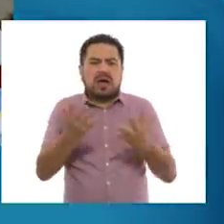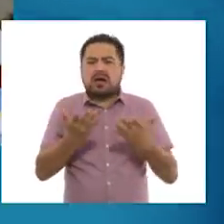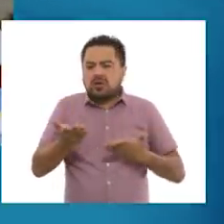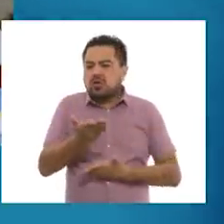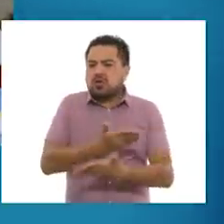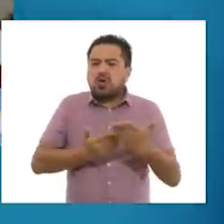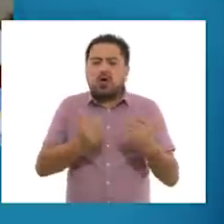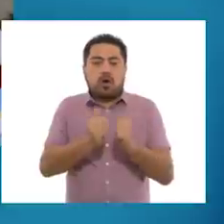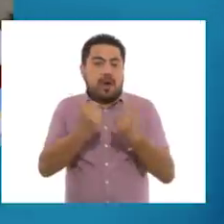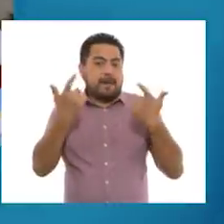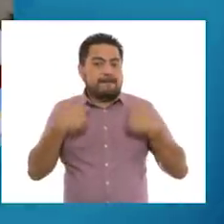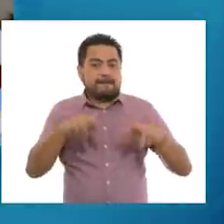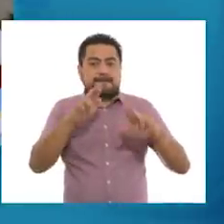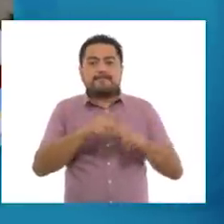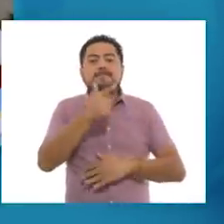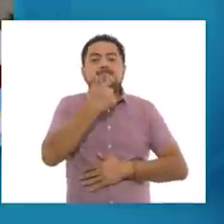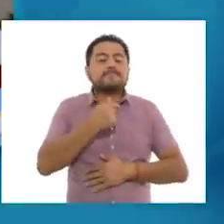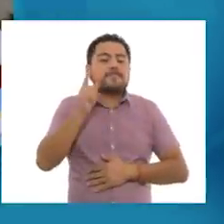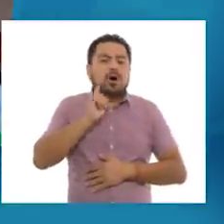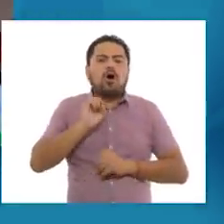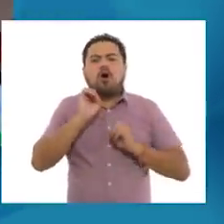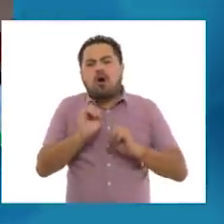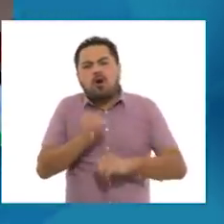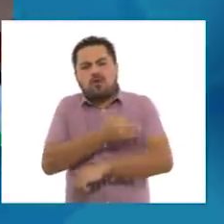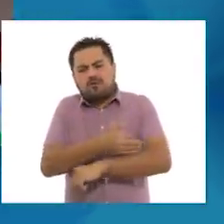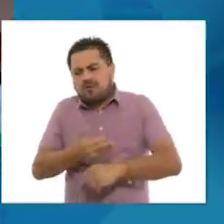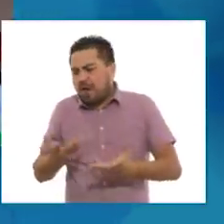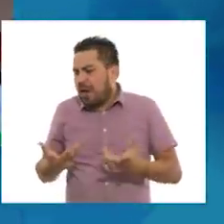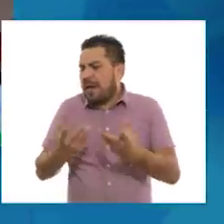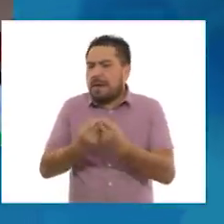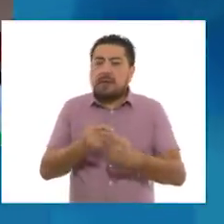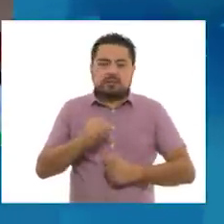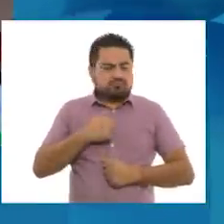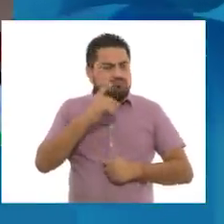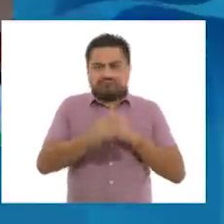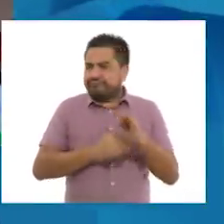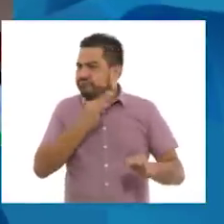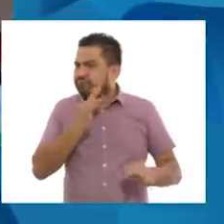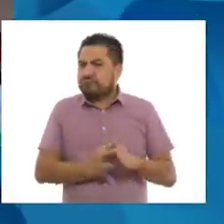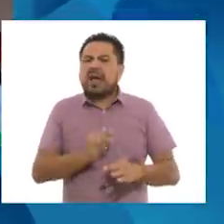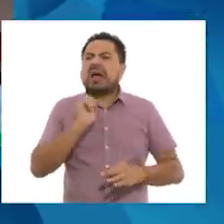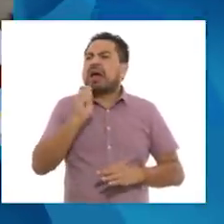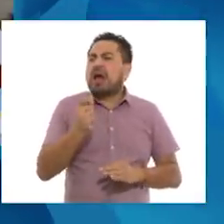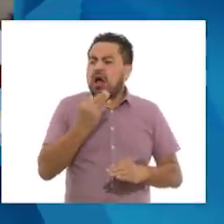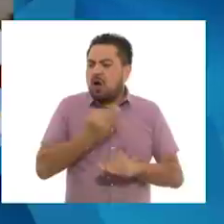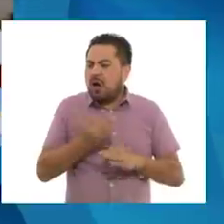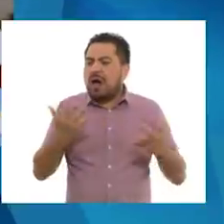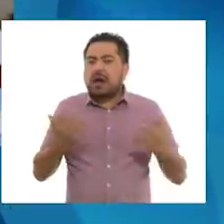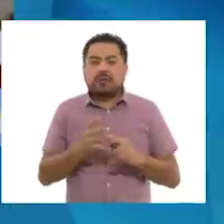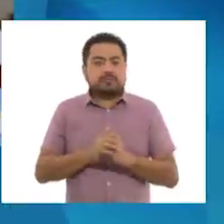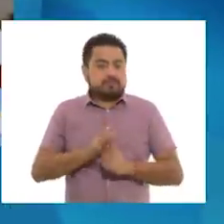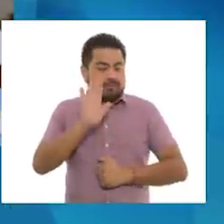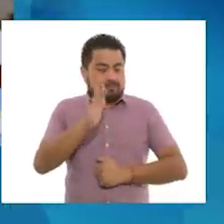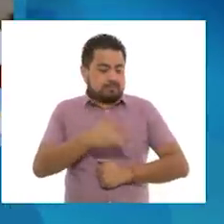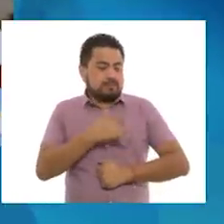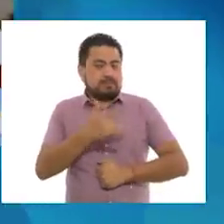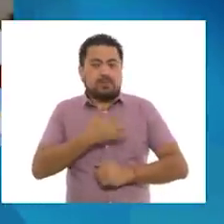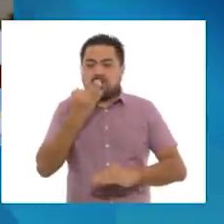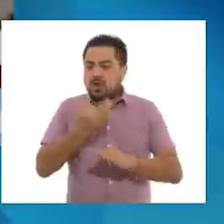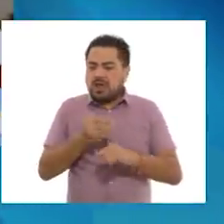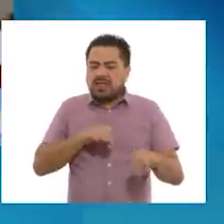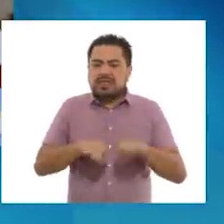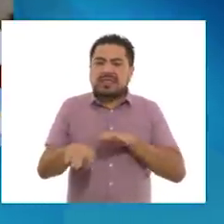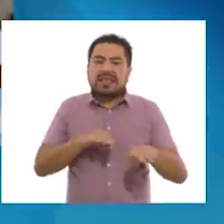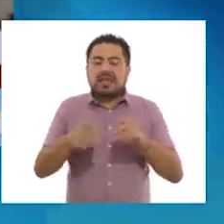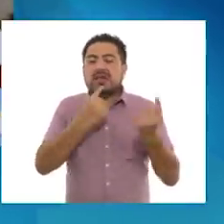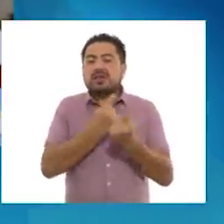con tu maestra, maestro o tus familiares. Bueno, yo ya estoy lista. ¿Qué vamos a hacer hoy? ¿Qué les parece si vemos los trabajos que